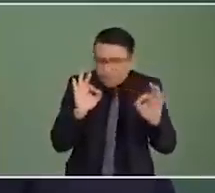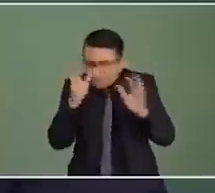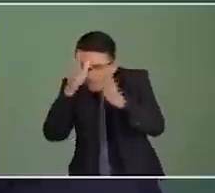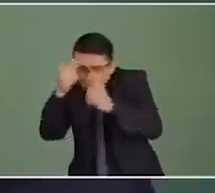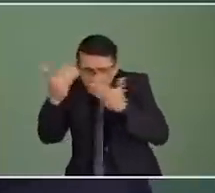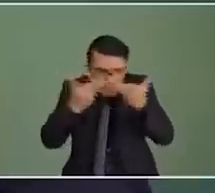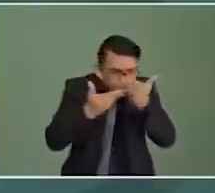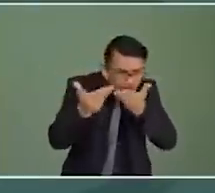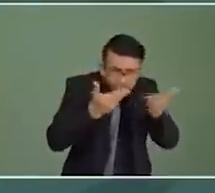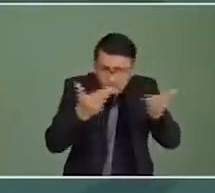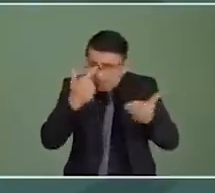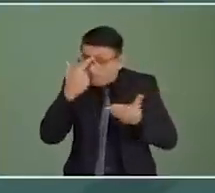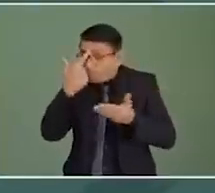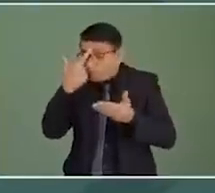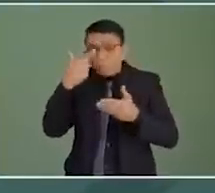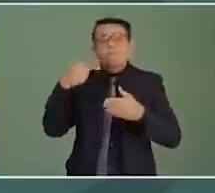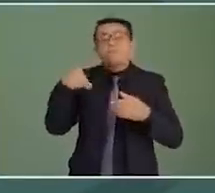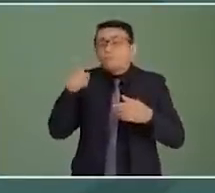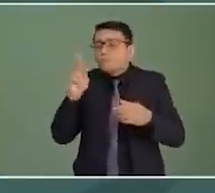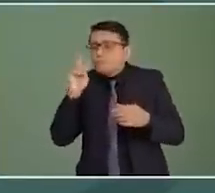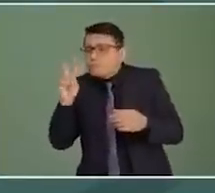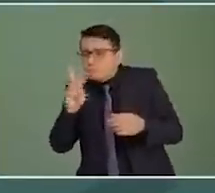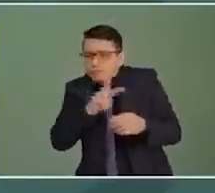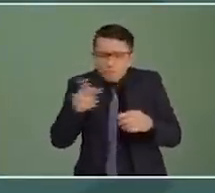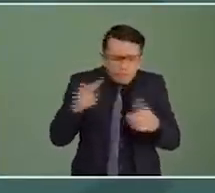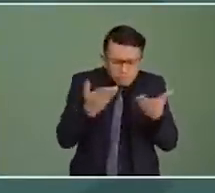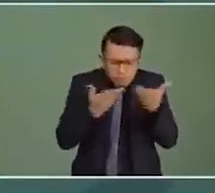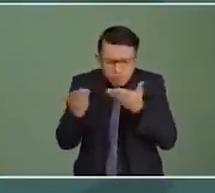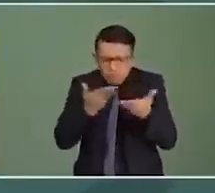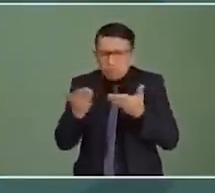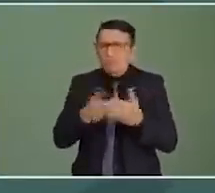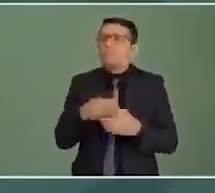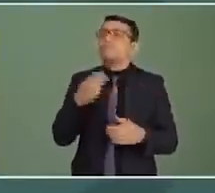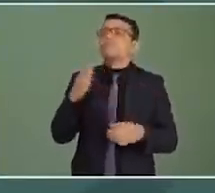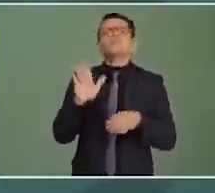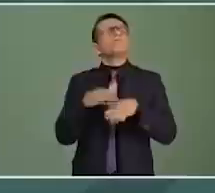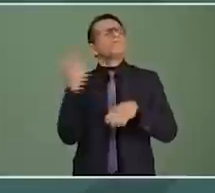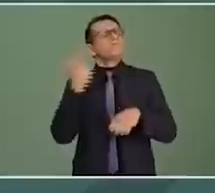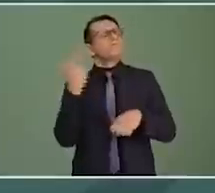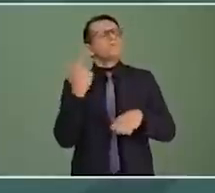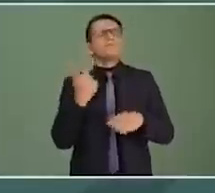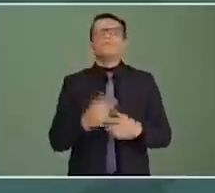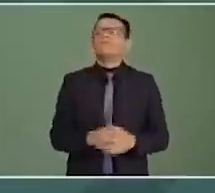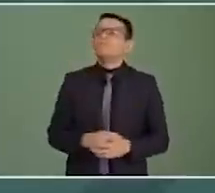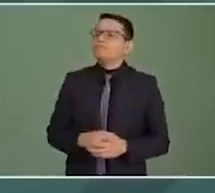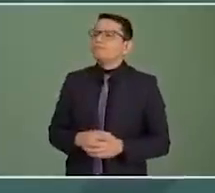si queremos enjuiciar a las salinas por qué